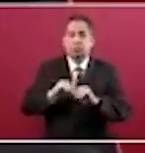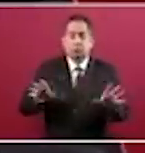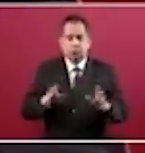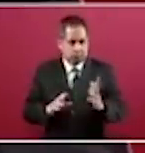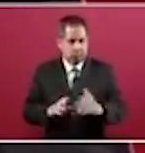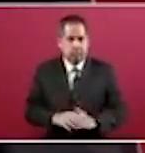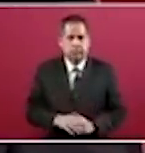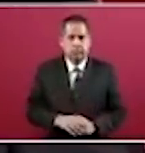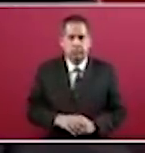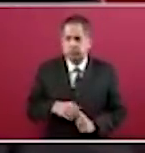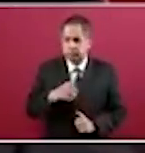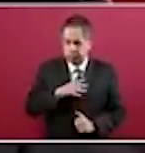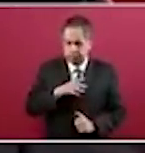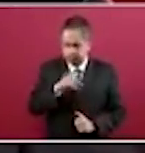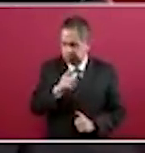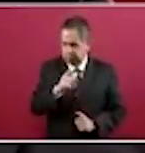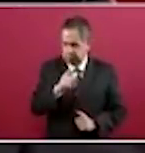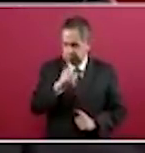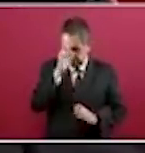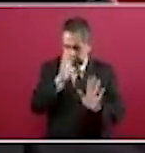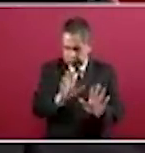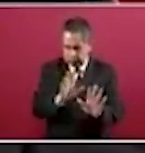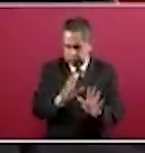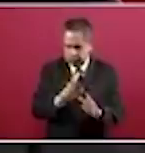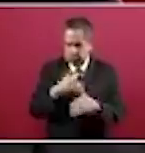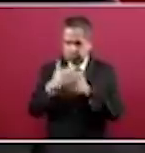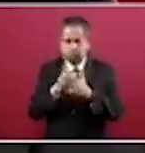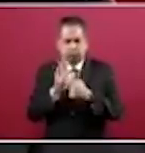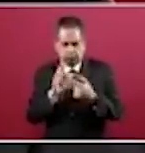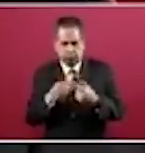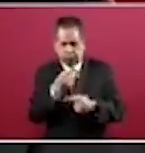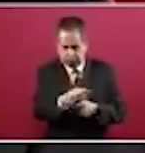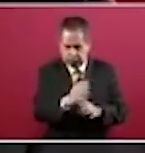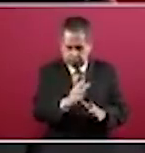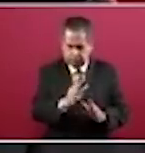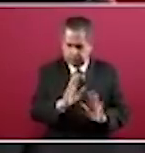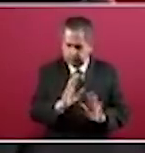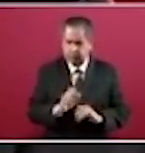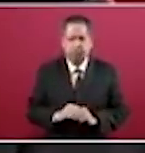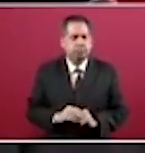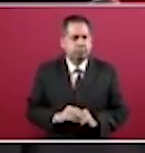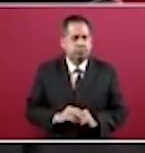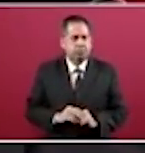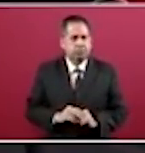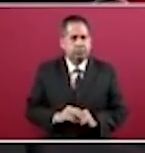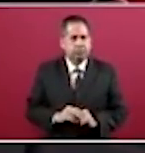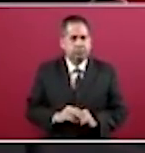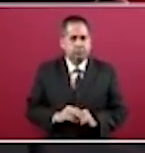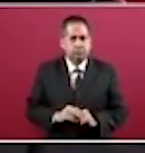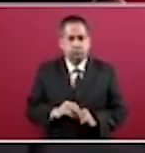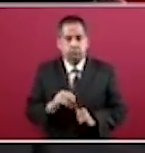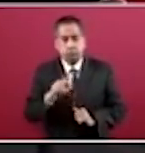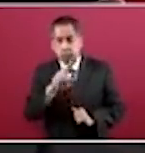revelarse. Entonces, estamos emplazados a eso. Sí,